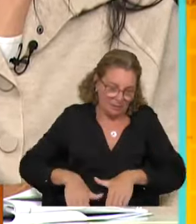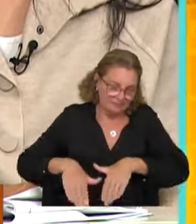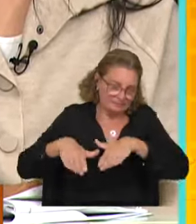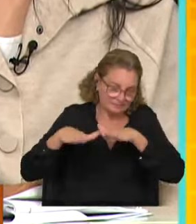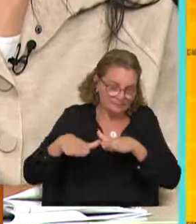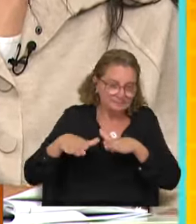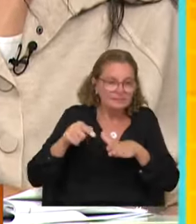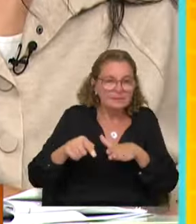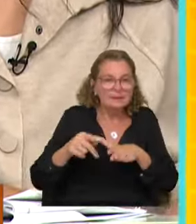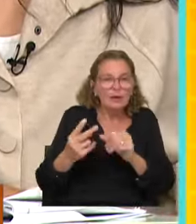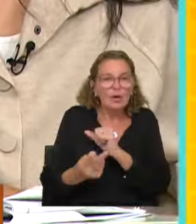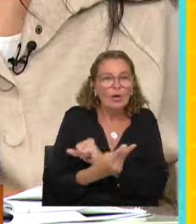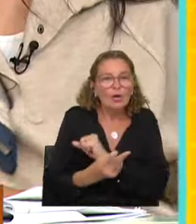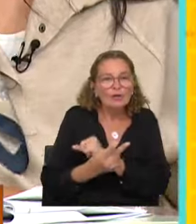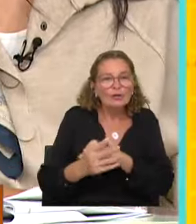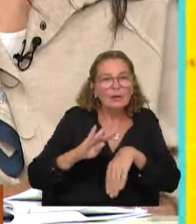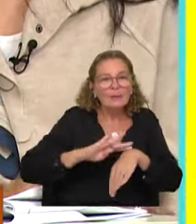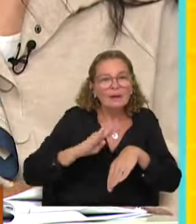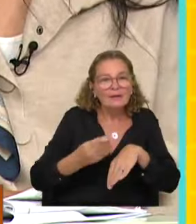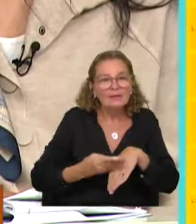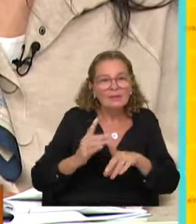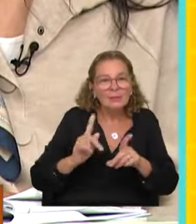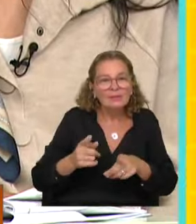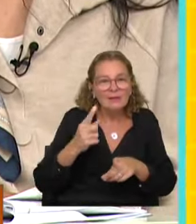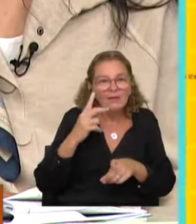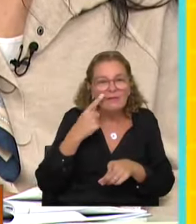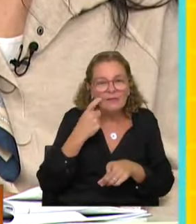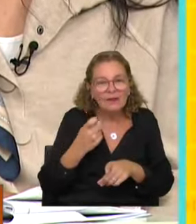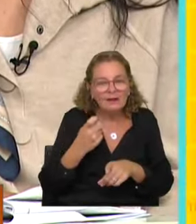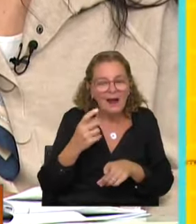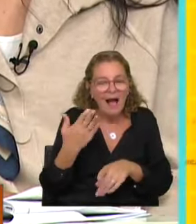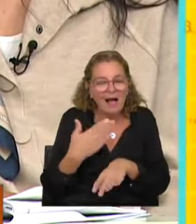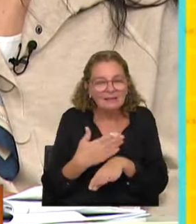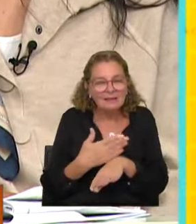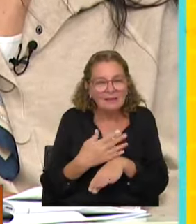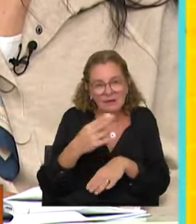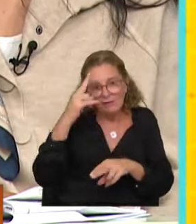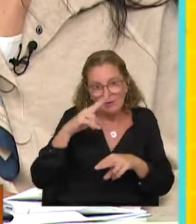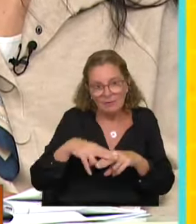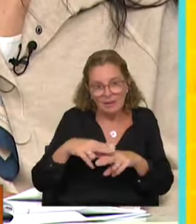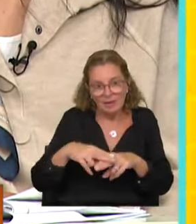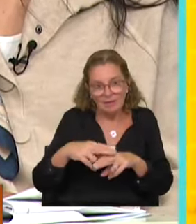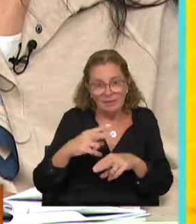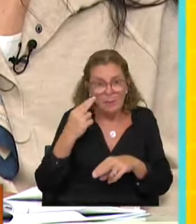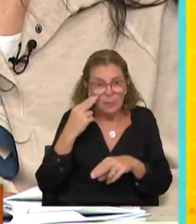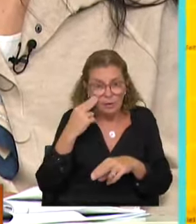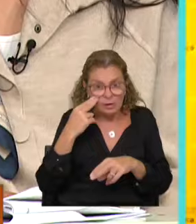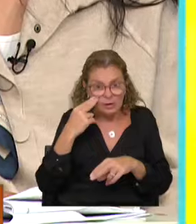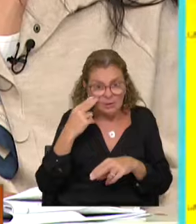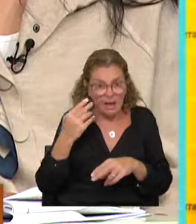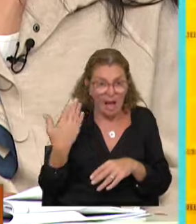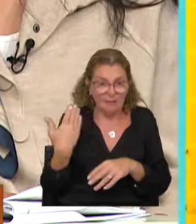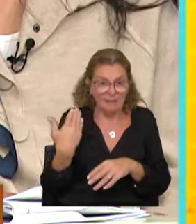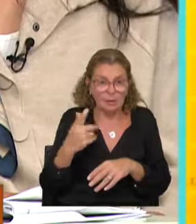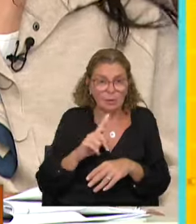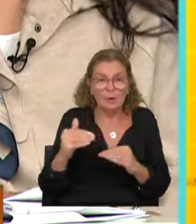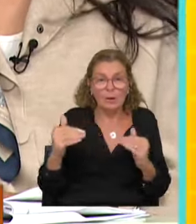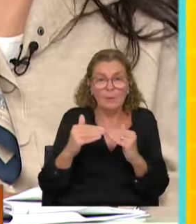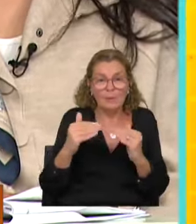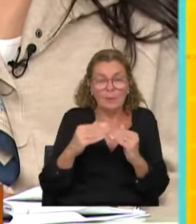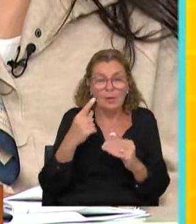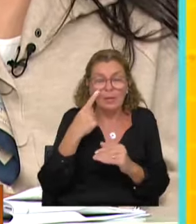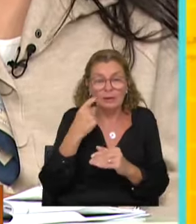esa ese control del embarazo tiene que ver también con la detección precoz de las enfermedades congénitas de las malformaciones congénitas no es lo mismo poder